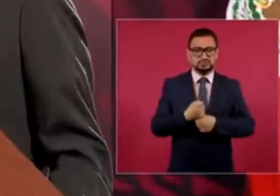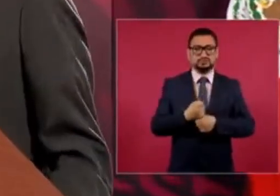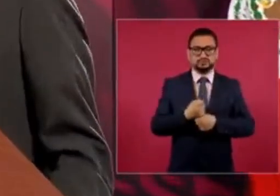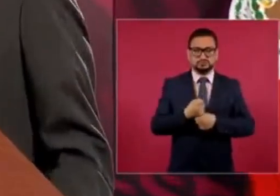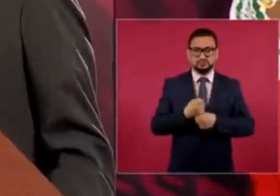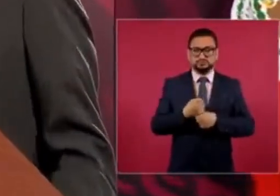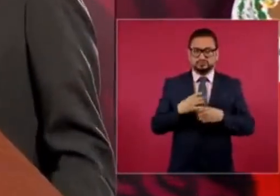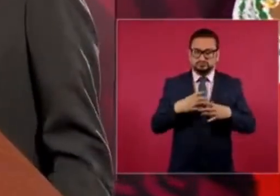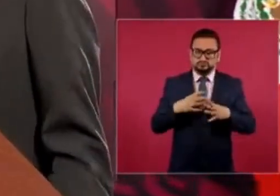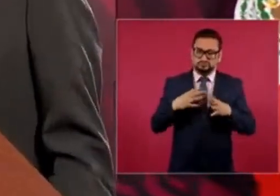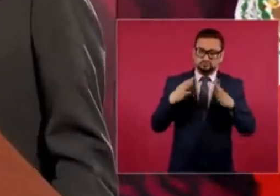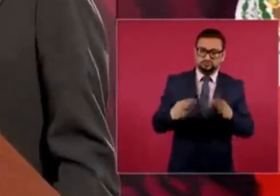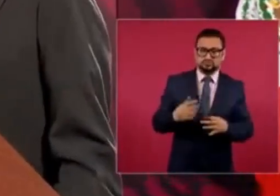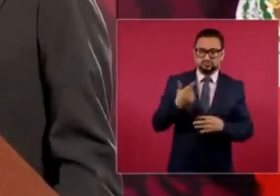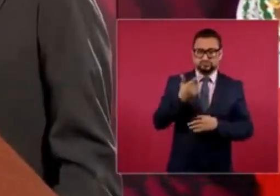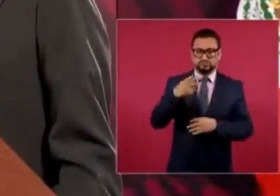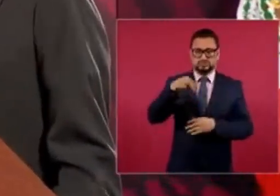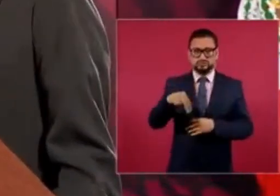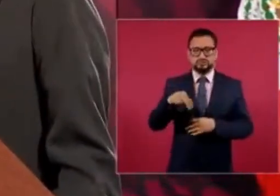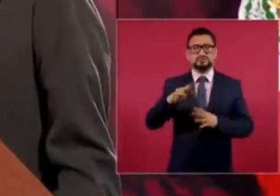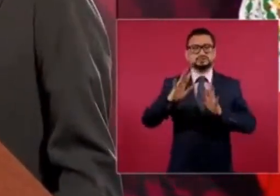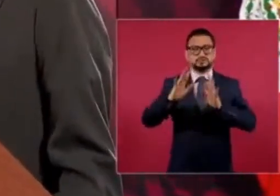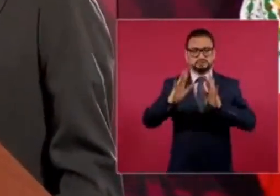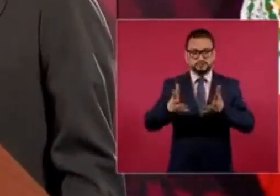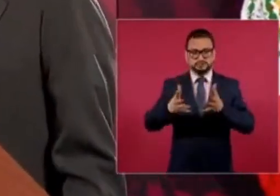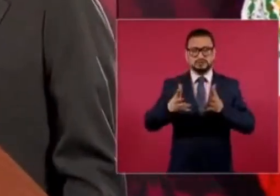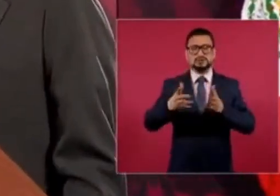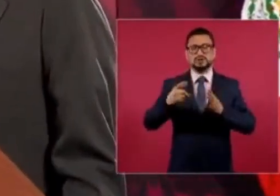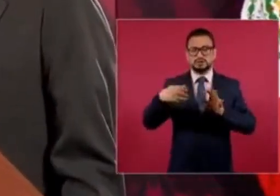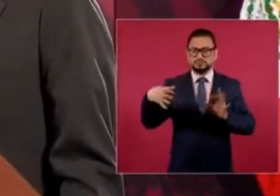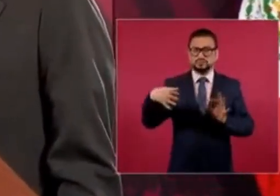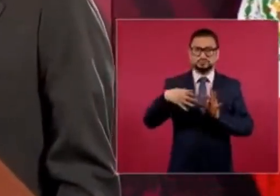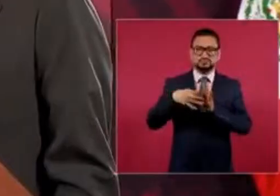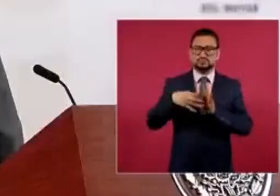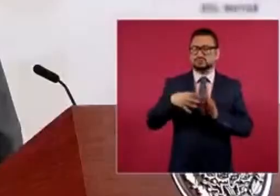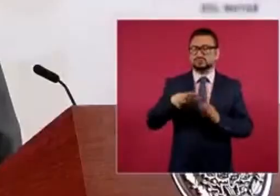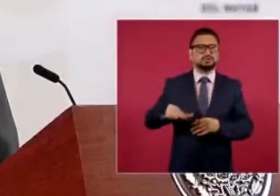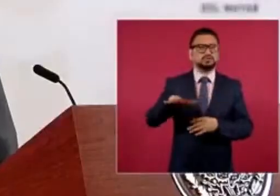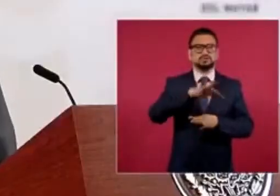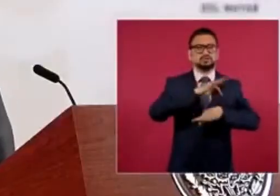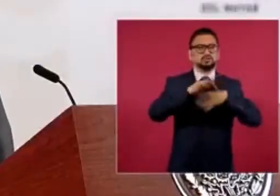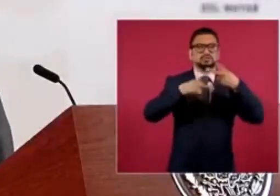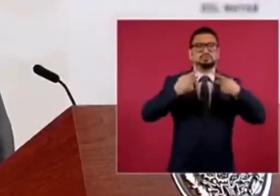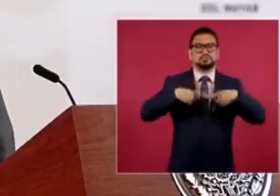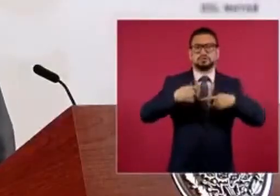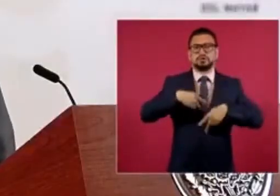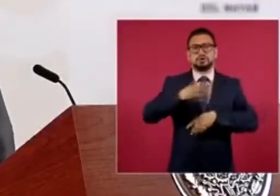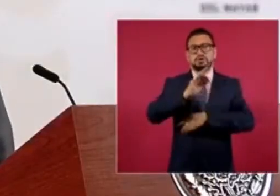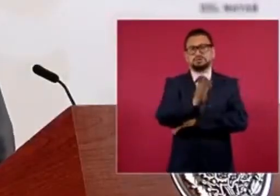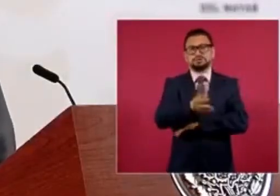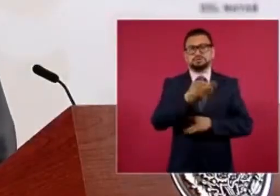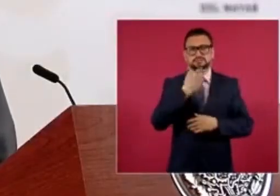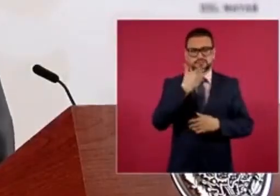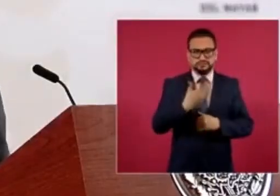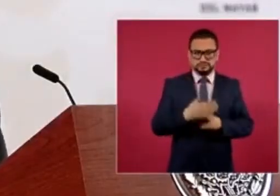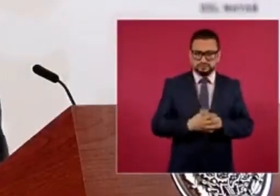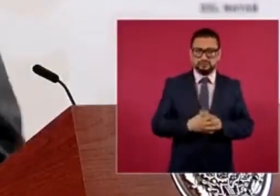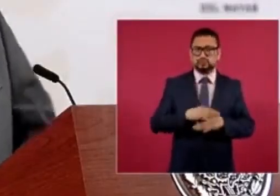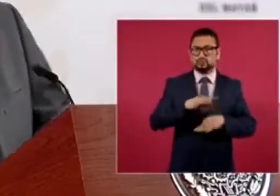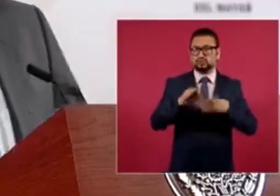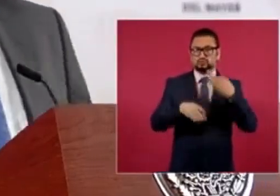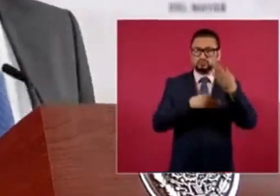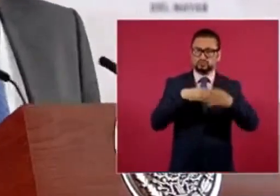institución que ya tiene el respaldo de la mayoría del pueblo, que todo este